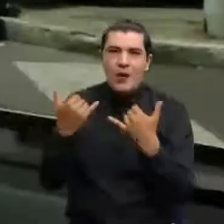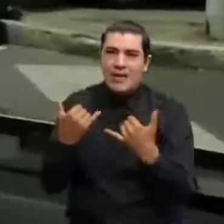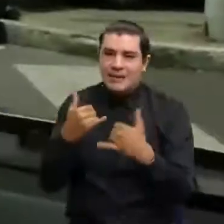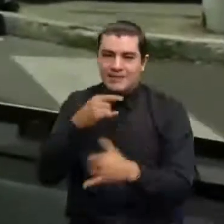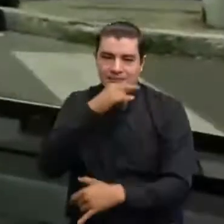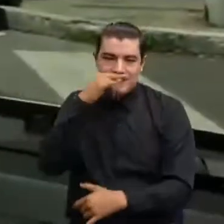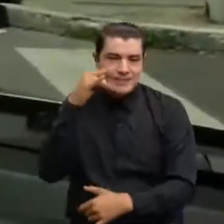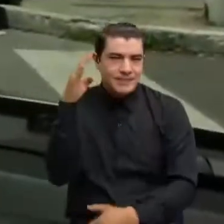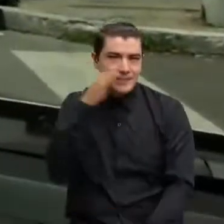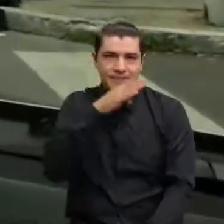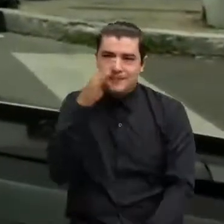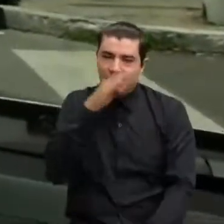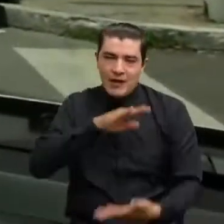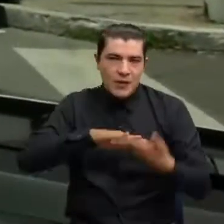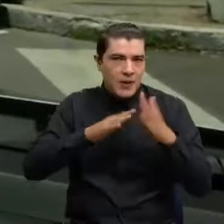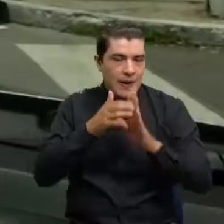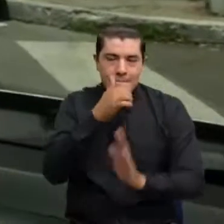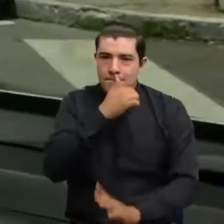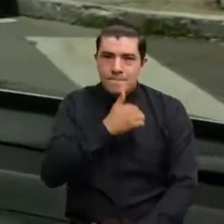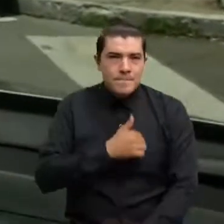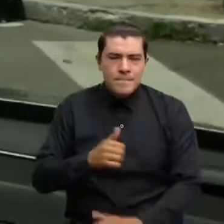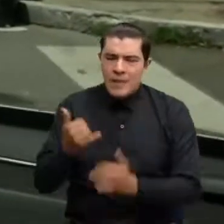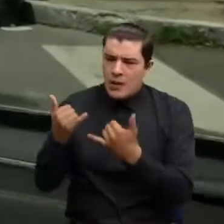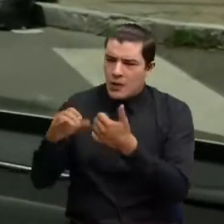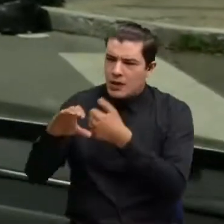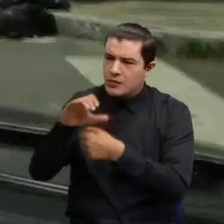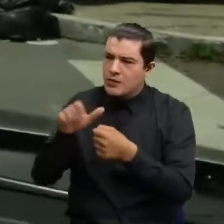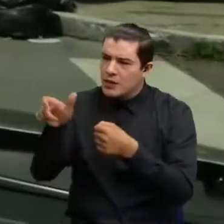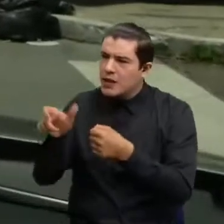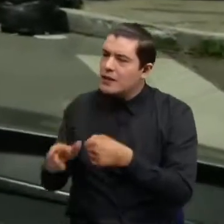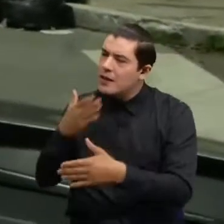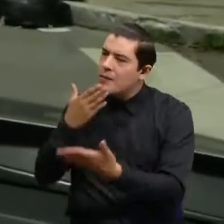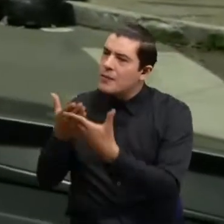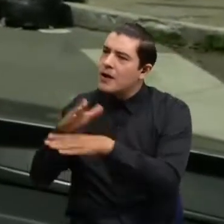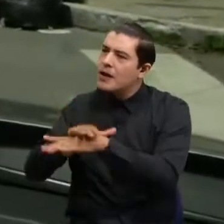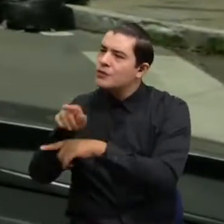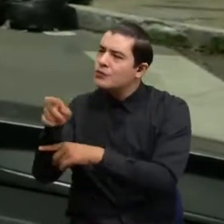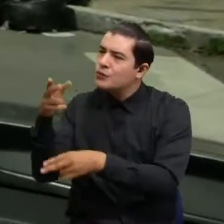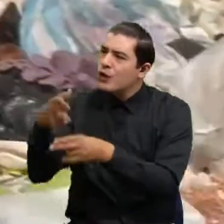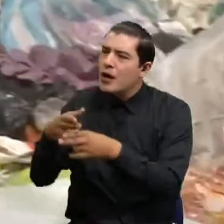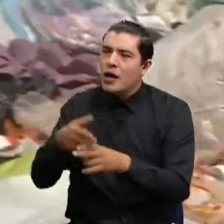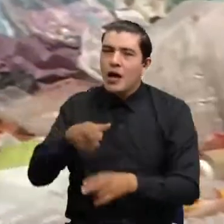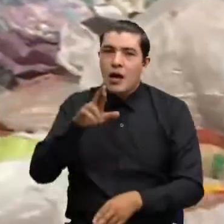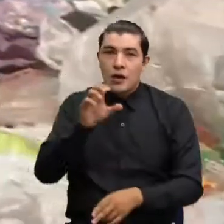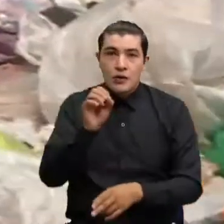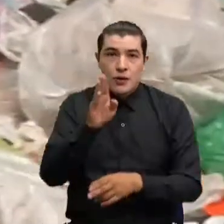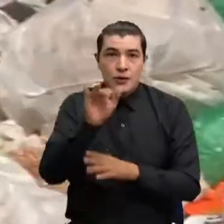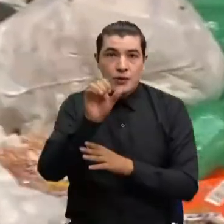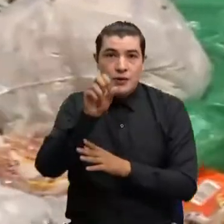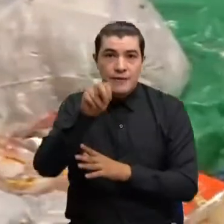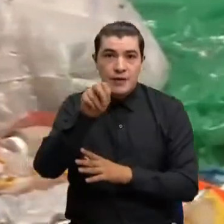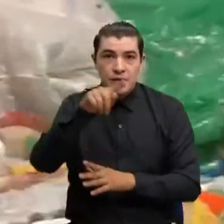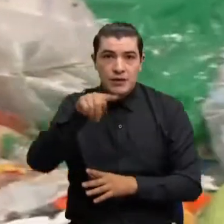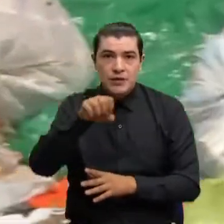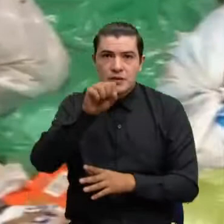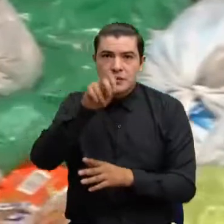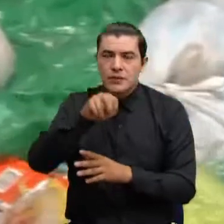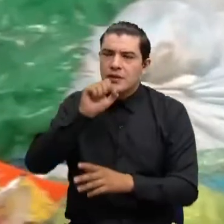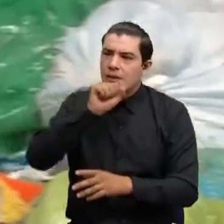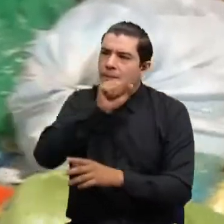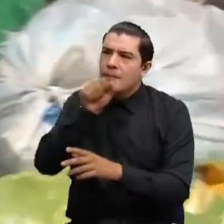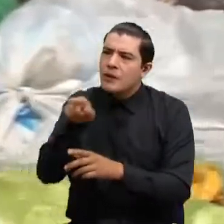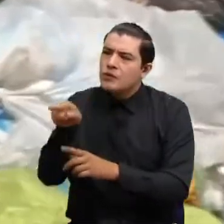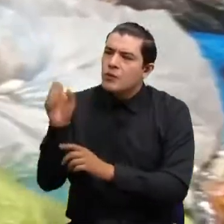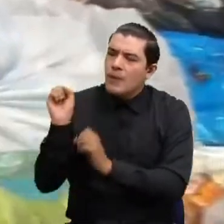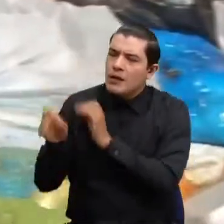ciudadano de este sector bueno buenas tardes su nombre robinson cabrera y robinson usted desde cuando tienen las